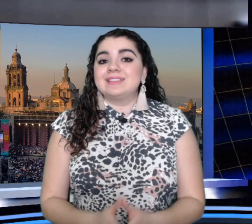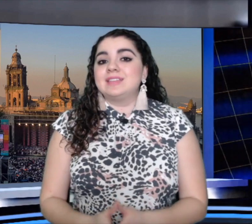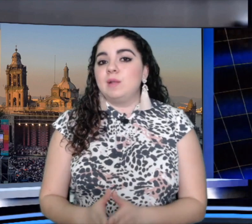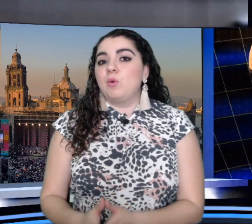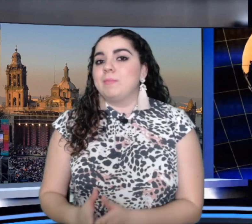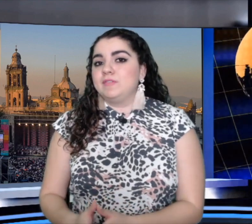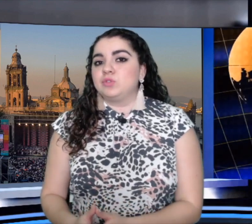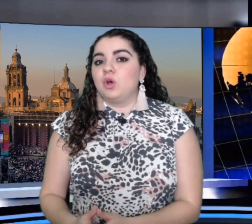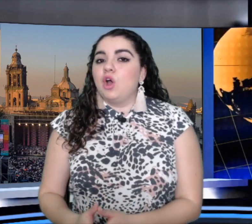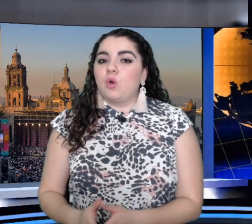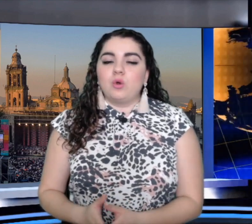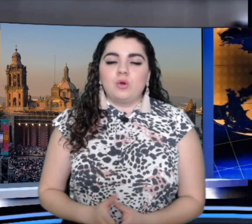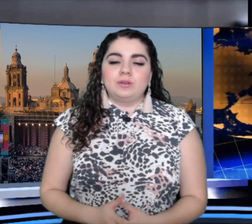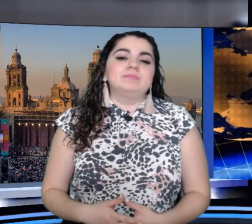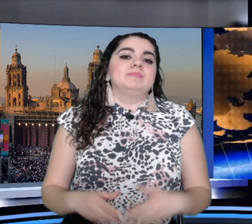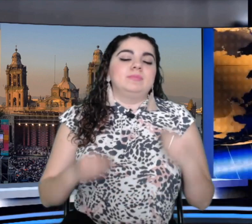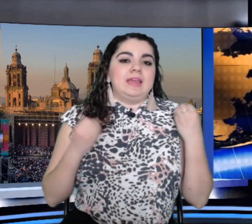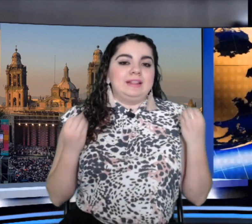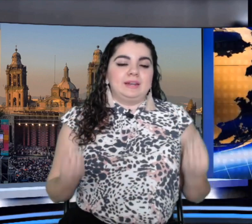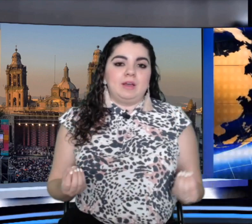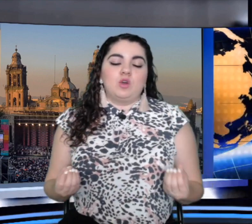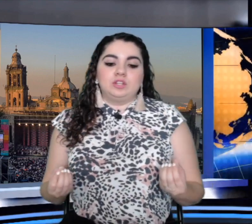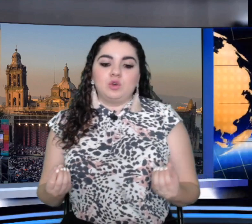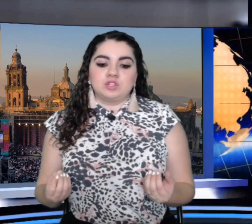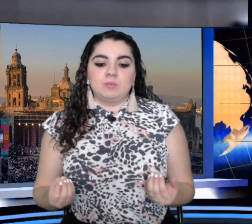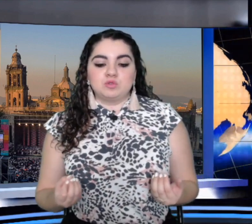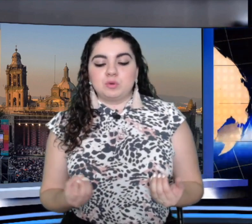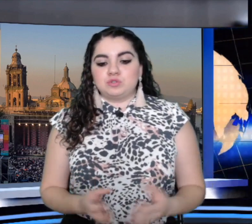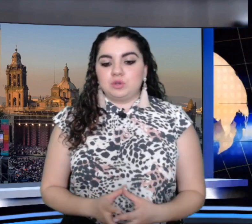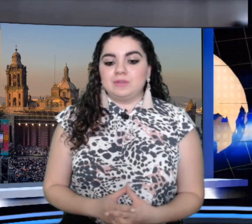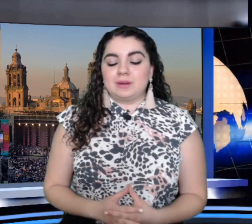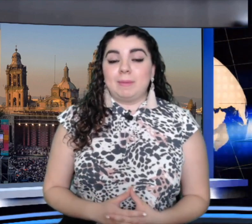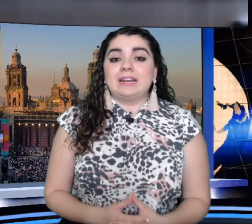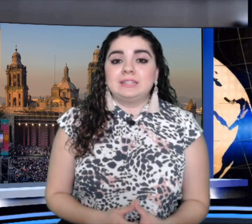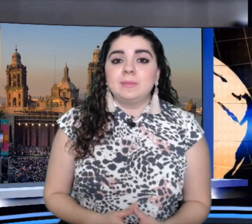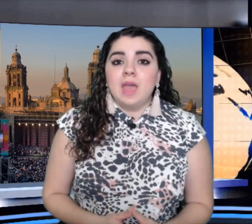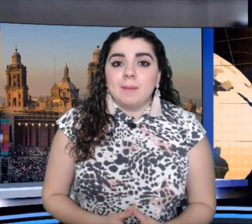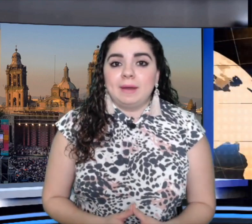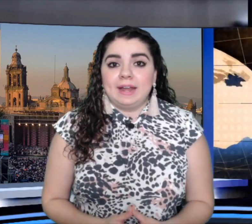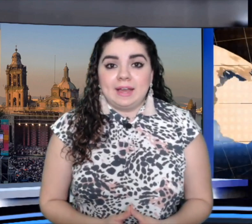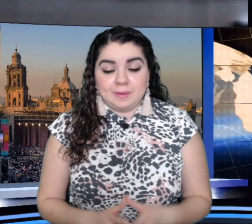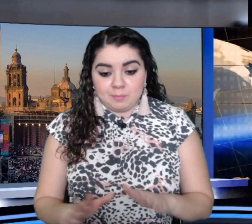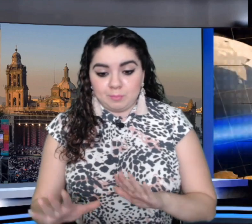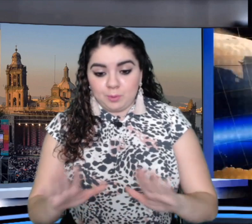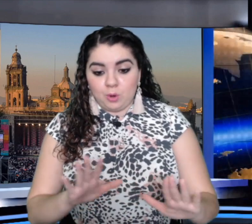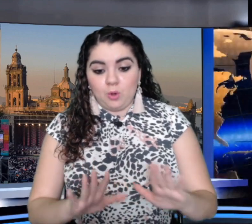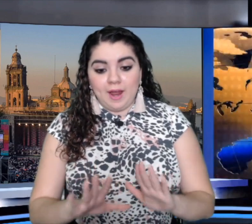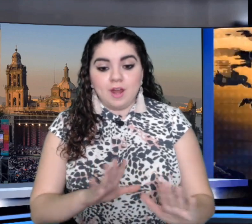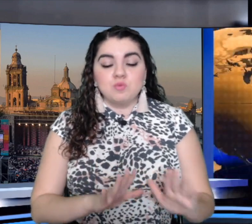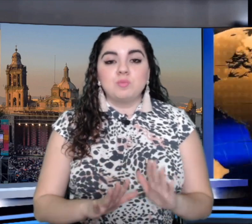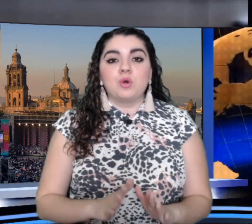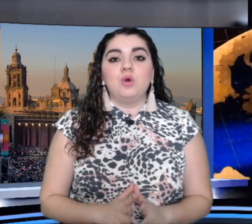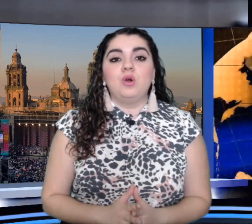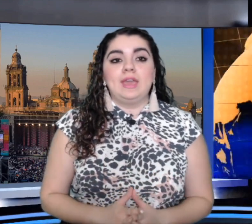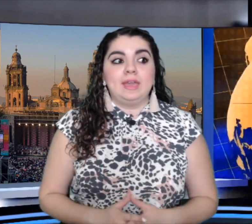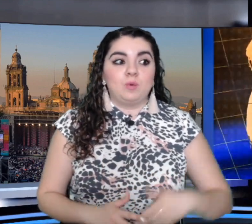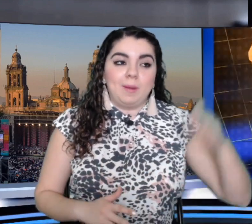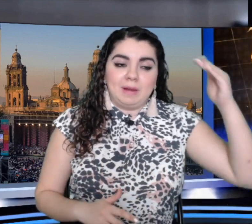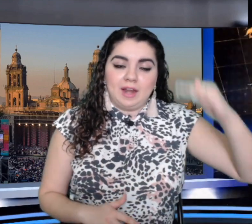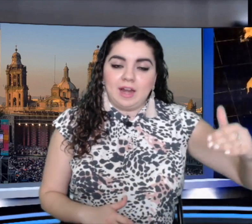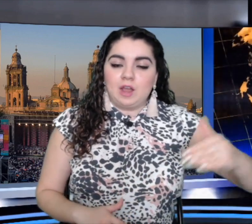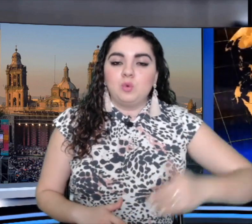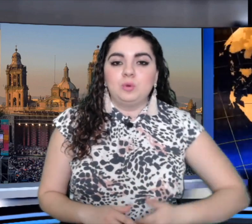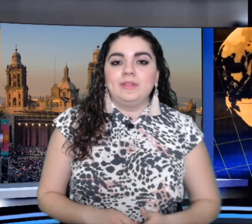porque hasta el momento, con el trabajo que todos hemos puesto de nuestra parte para prolongar un poco